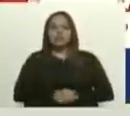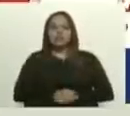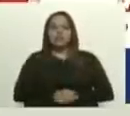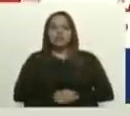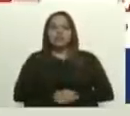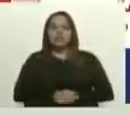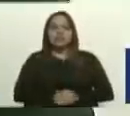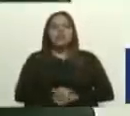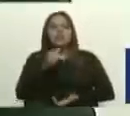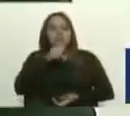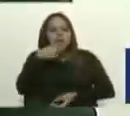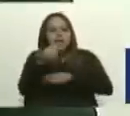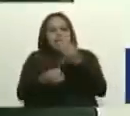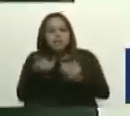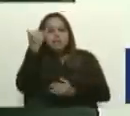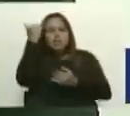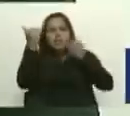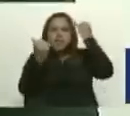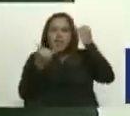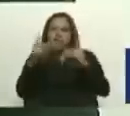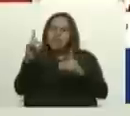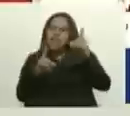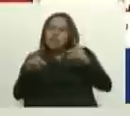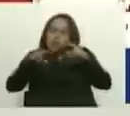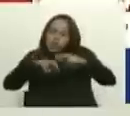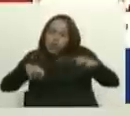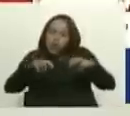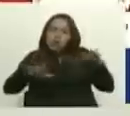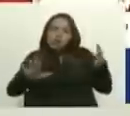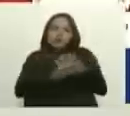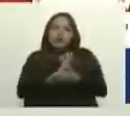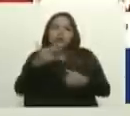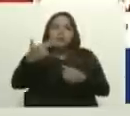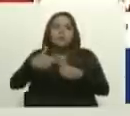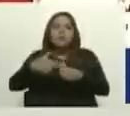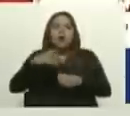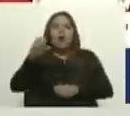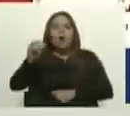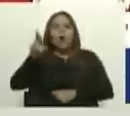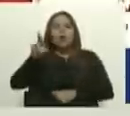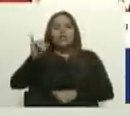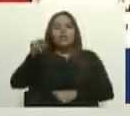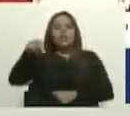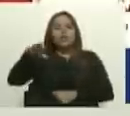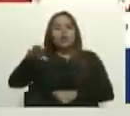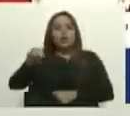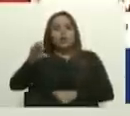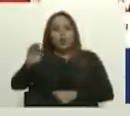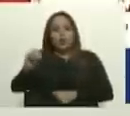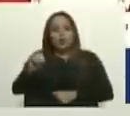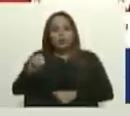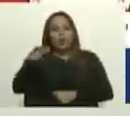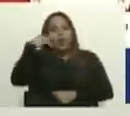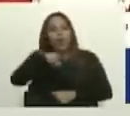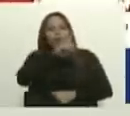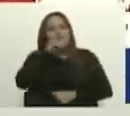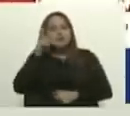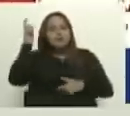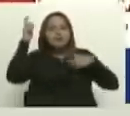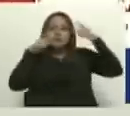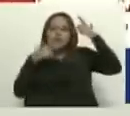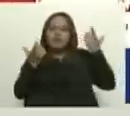¿Quién tú crees que hizo ese diagnóstico inicial de la faja petrolífera del Orinoco? Hoy faja Hugo Chávez. ¿Quién tú crees que hizo